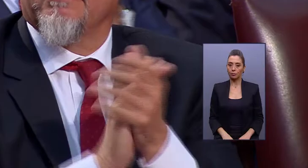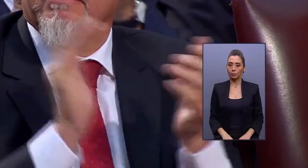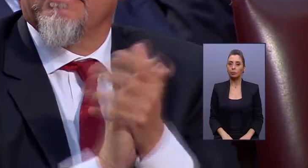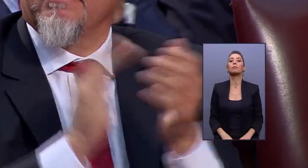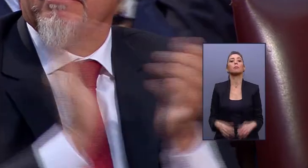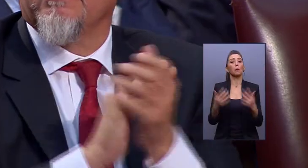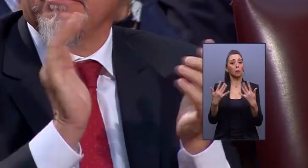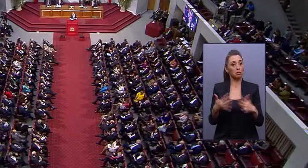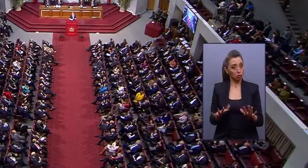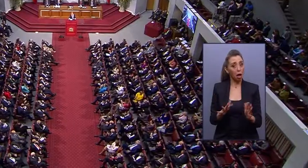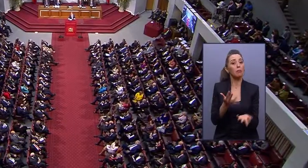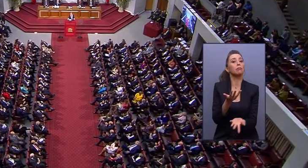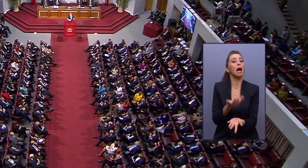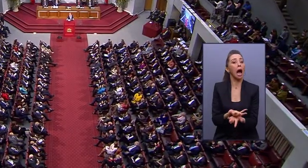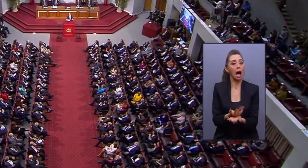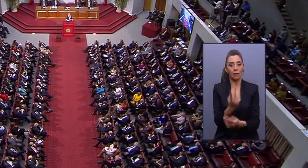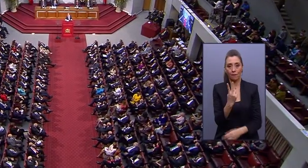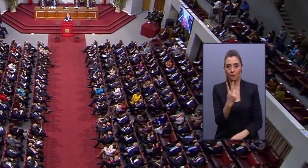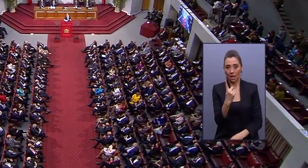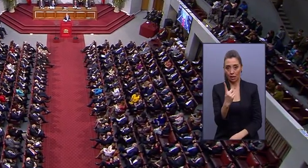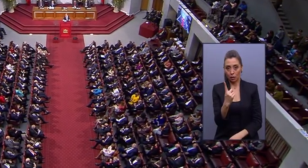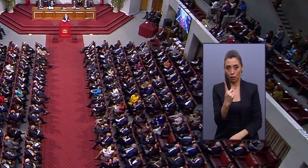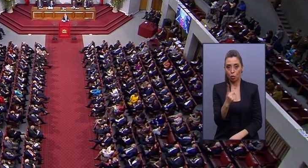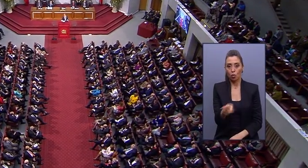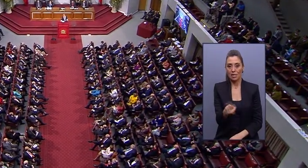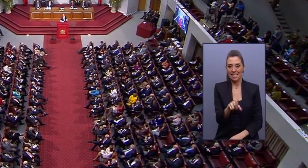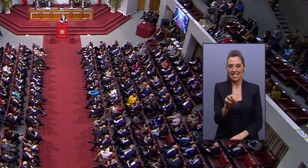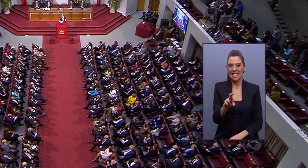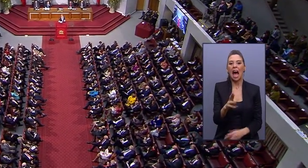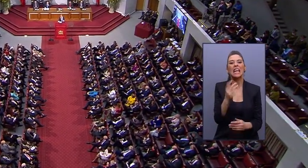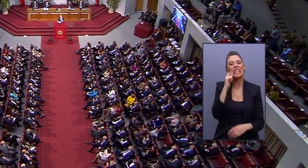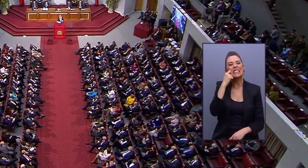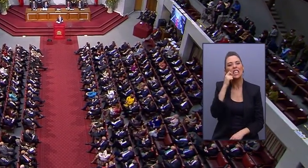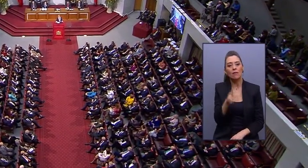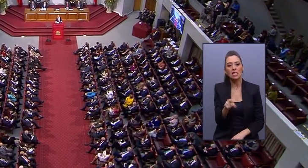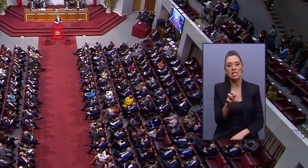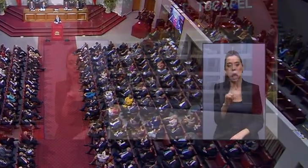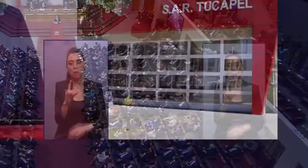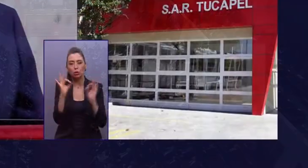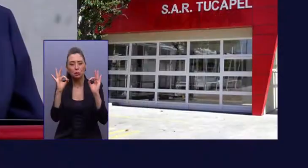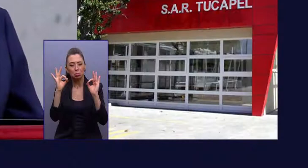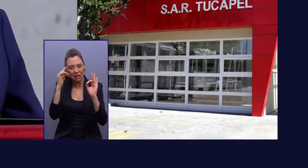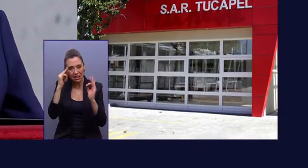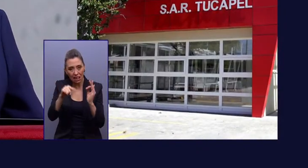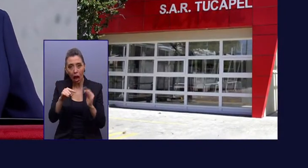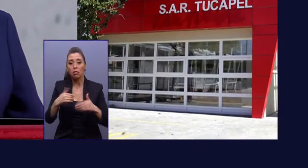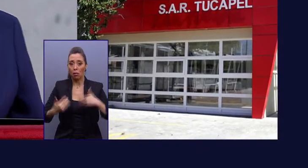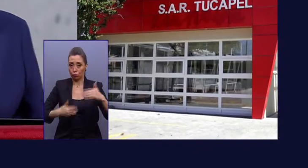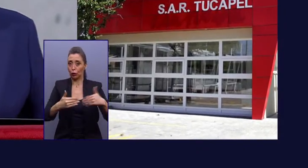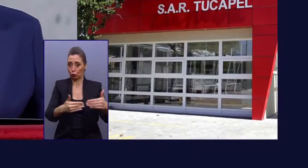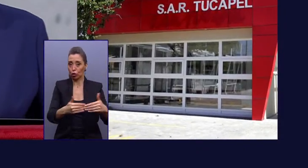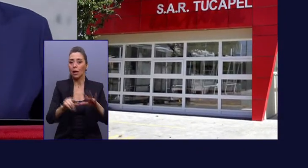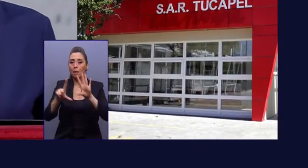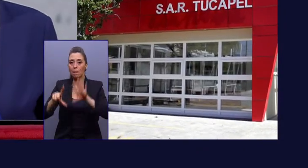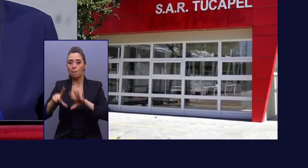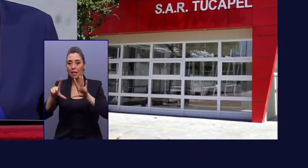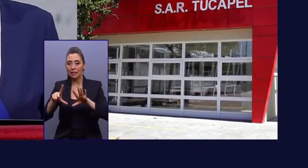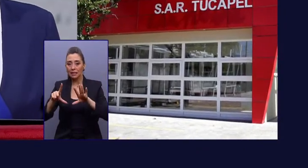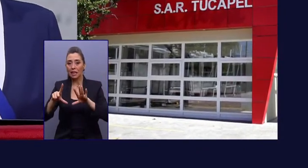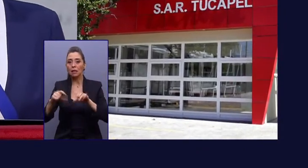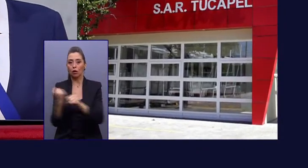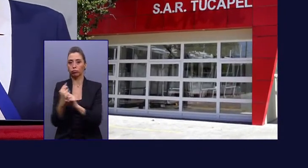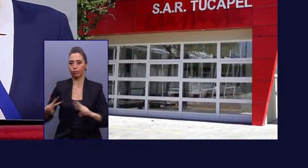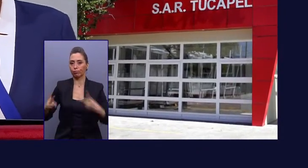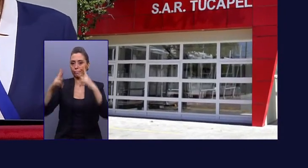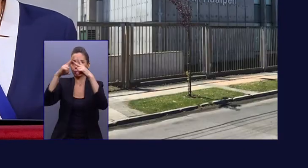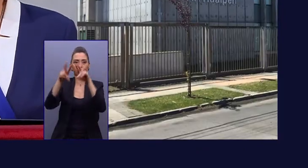Ya hay 21 SAR, vale decir sapos de alta resolutividad, en operación y 17 con obras